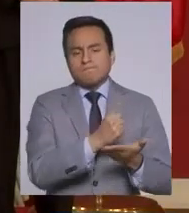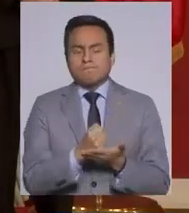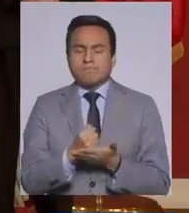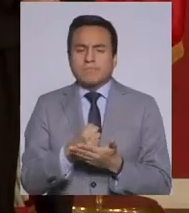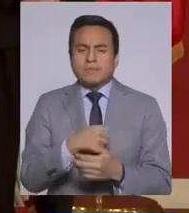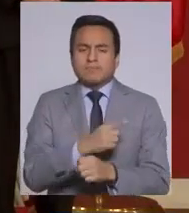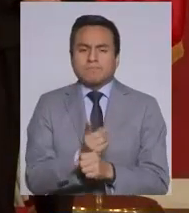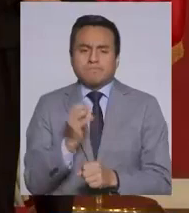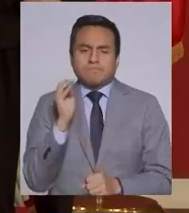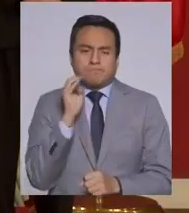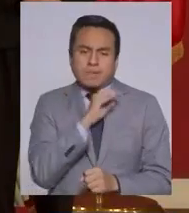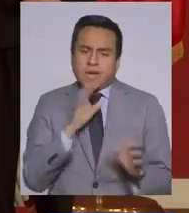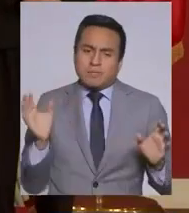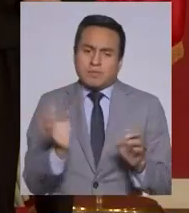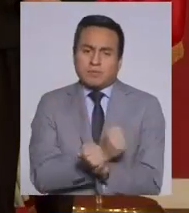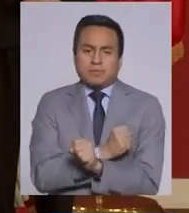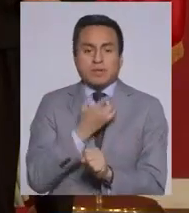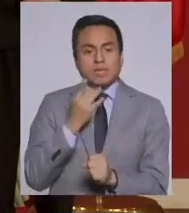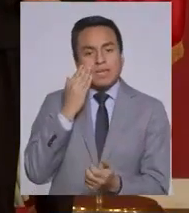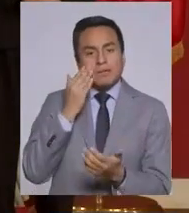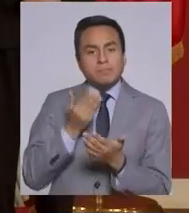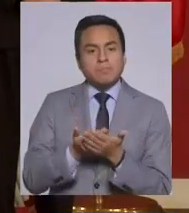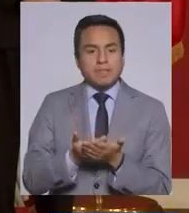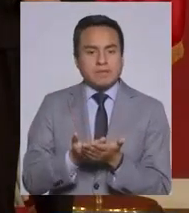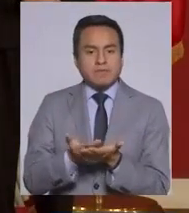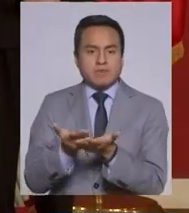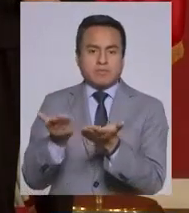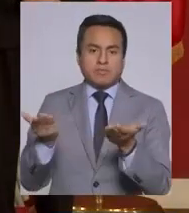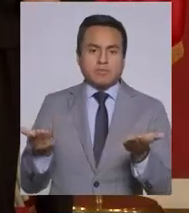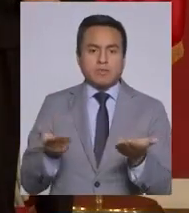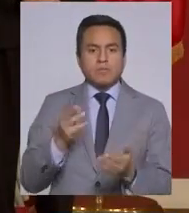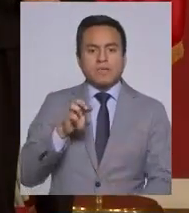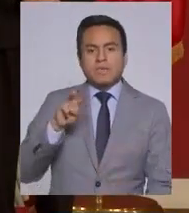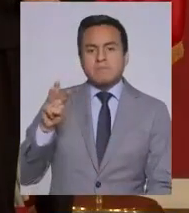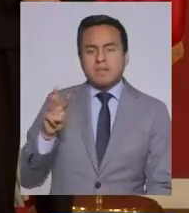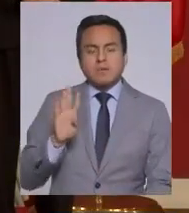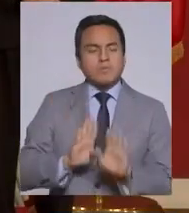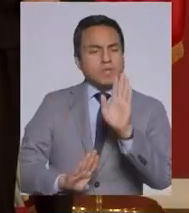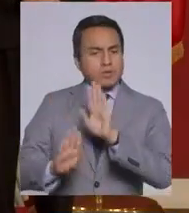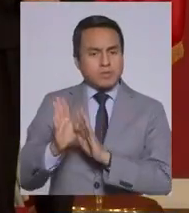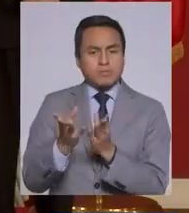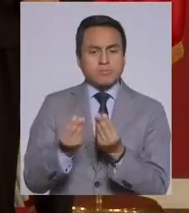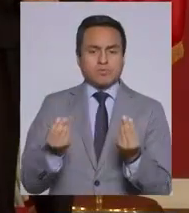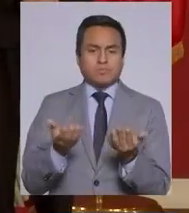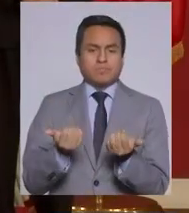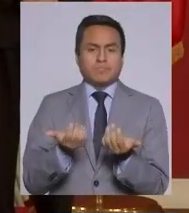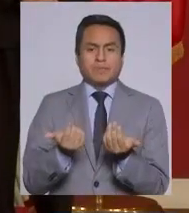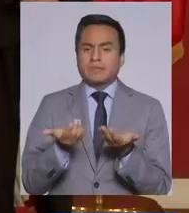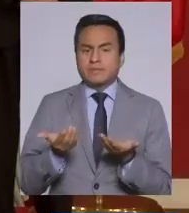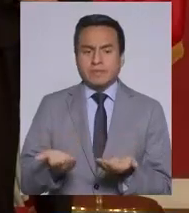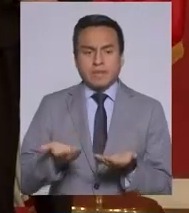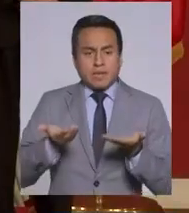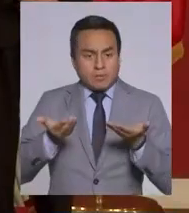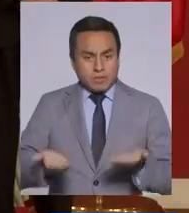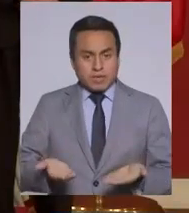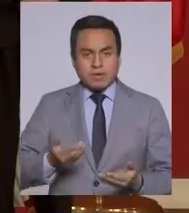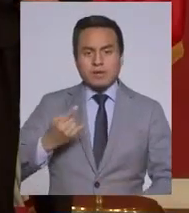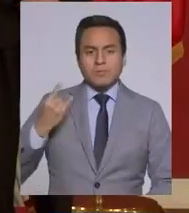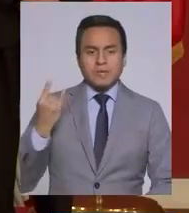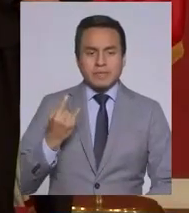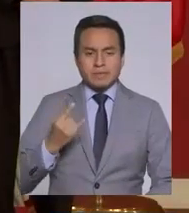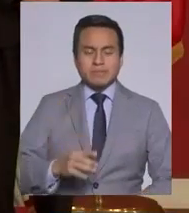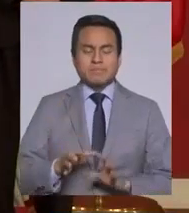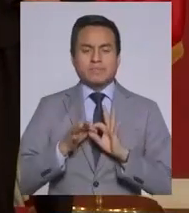más rápida y expedita posible, porque este es un beneficio que muchas padres, madres y cuidadores lo necesitan hoy día y con